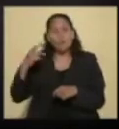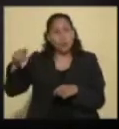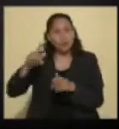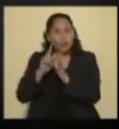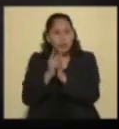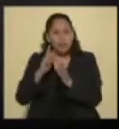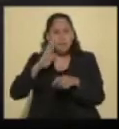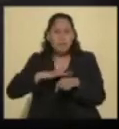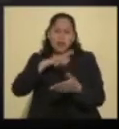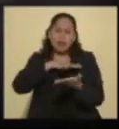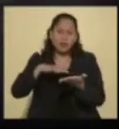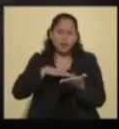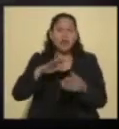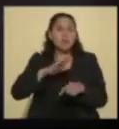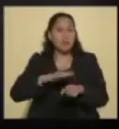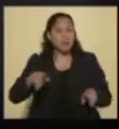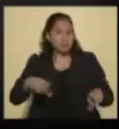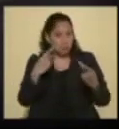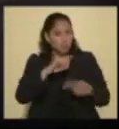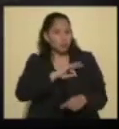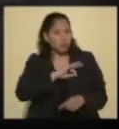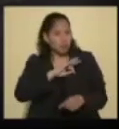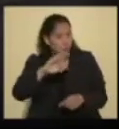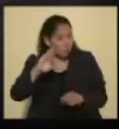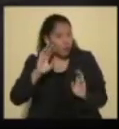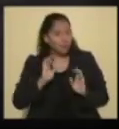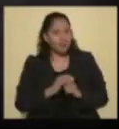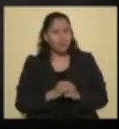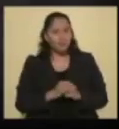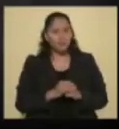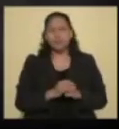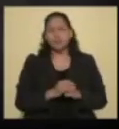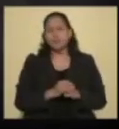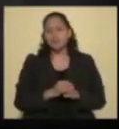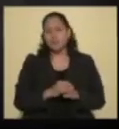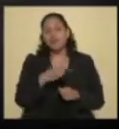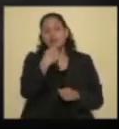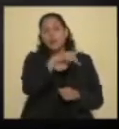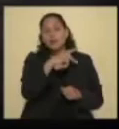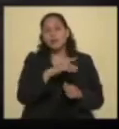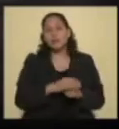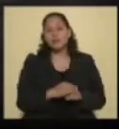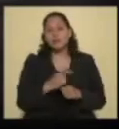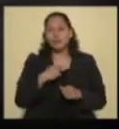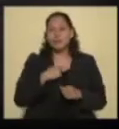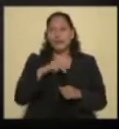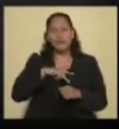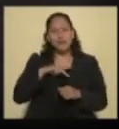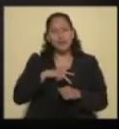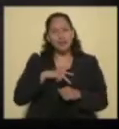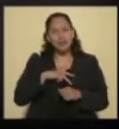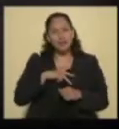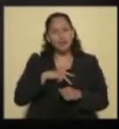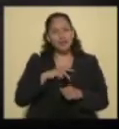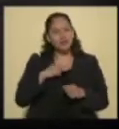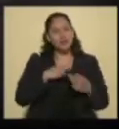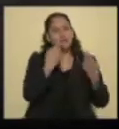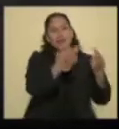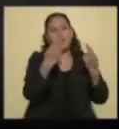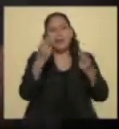más leídos y de los más vendidos. Podría ser. Dice: ¿y el tuyo? Digo, el mío es el más regalado de